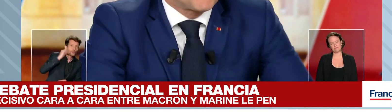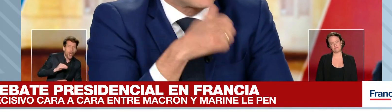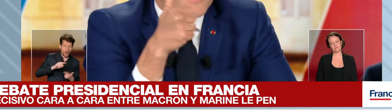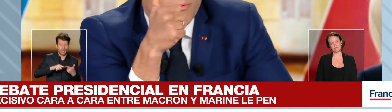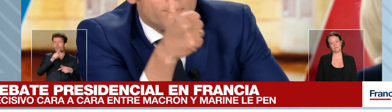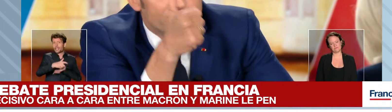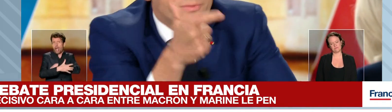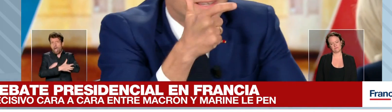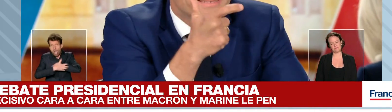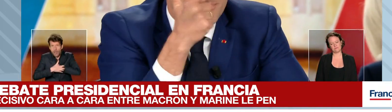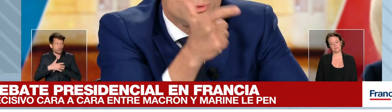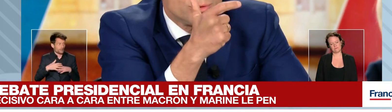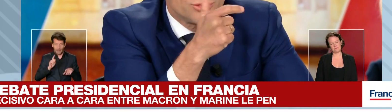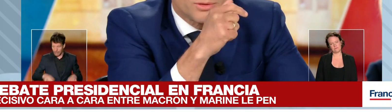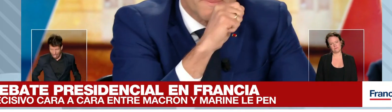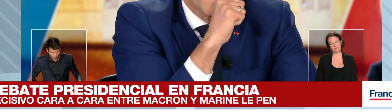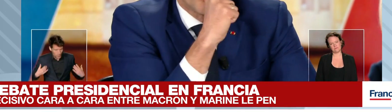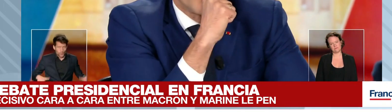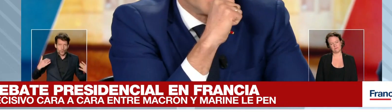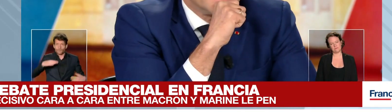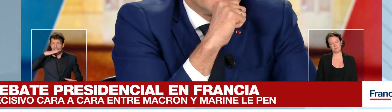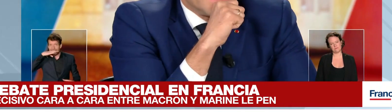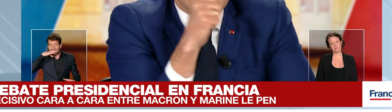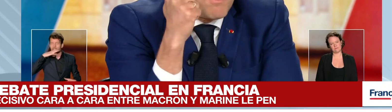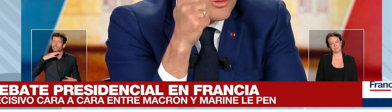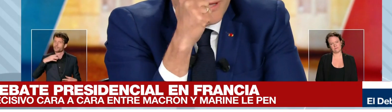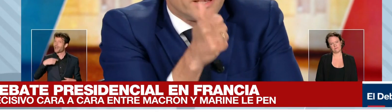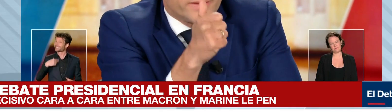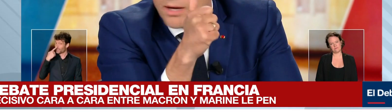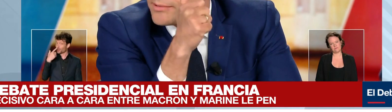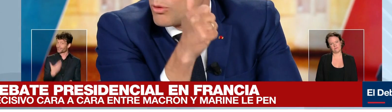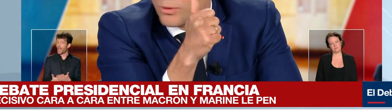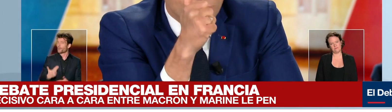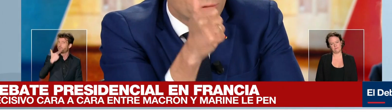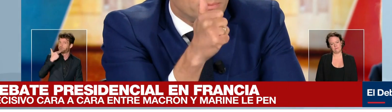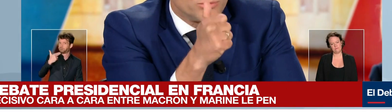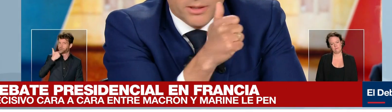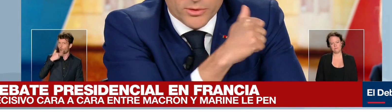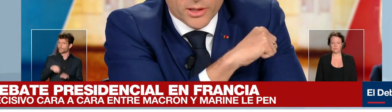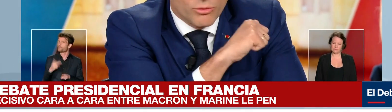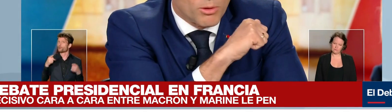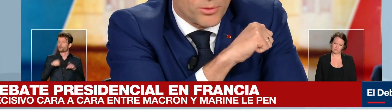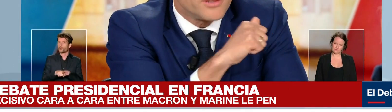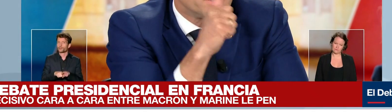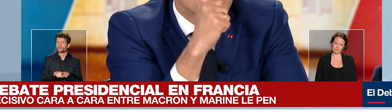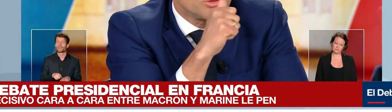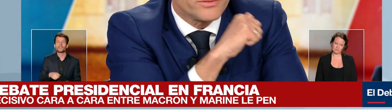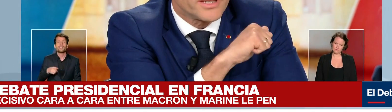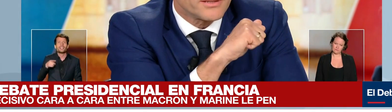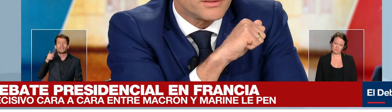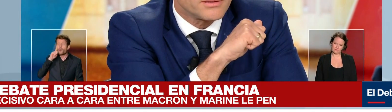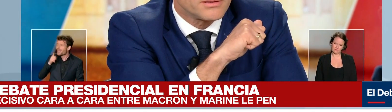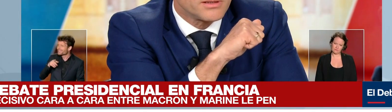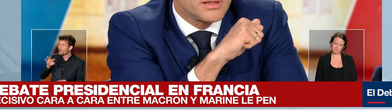necesitan. Creo que es más eficaz y más justo. Primero, porque la IVA, el